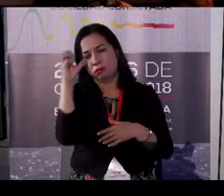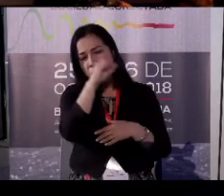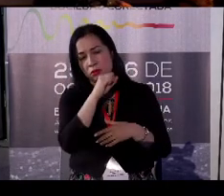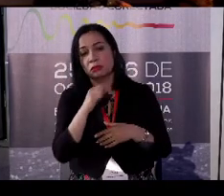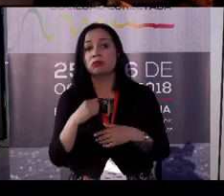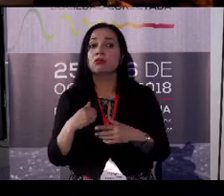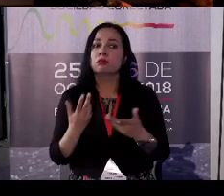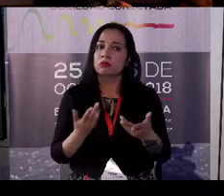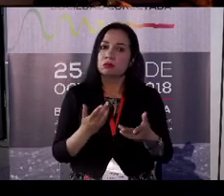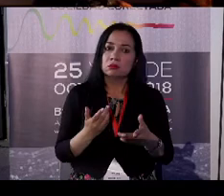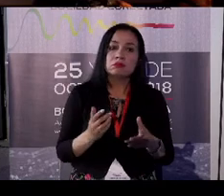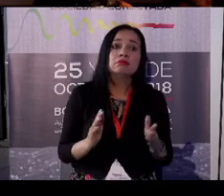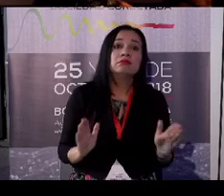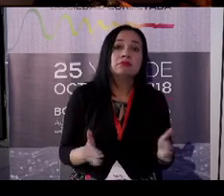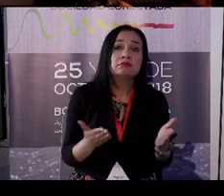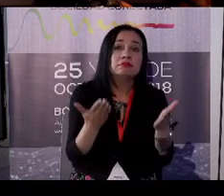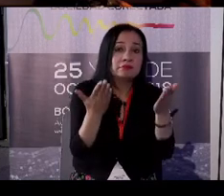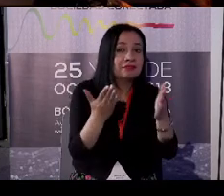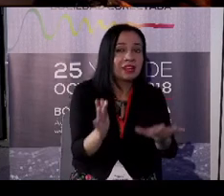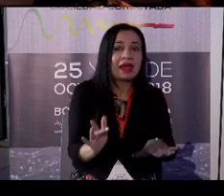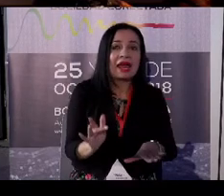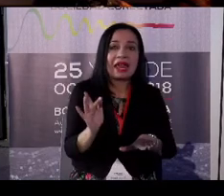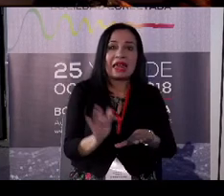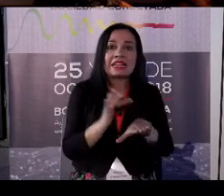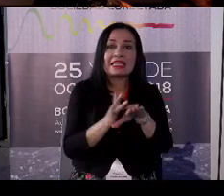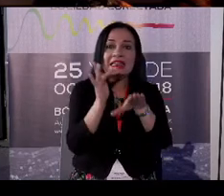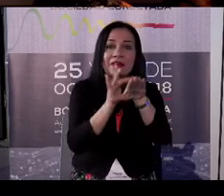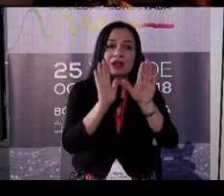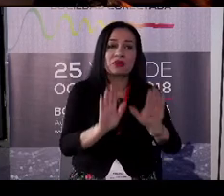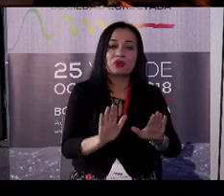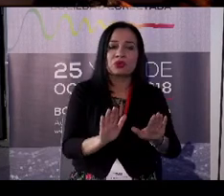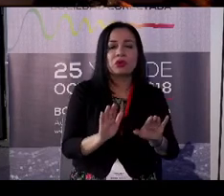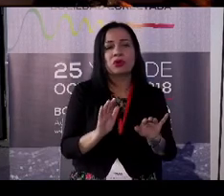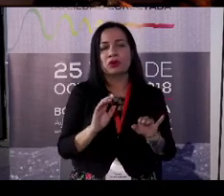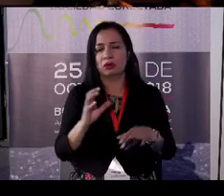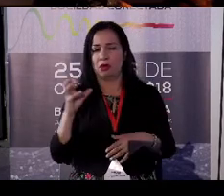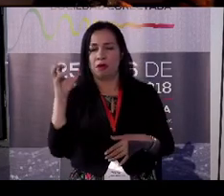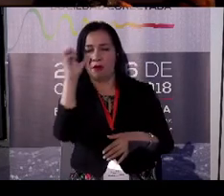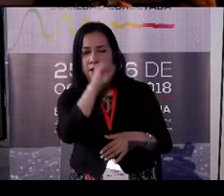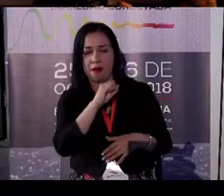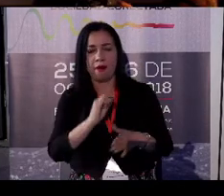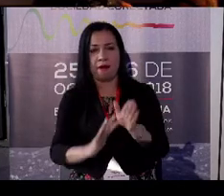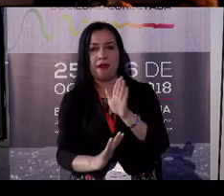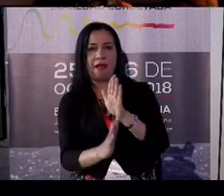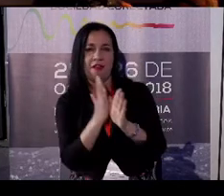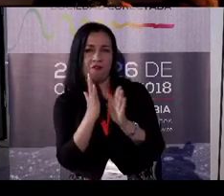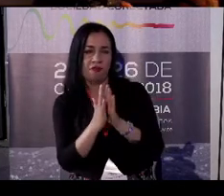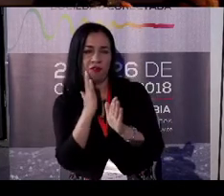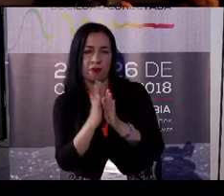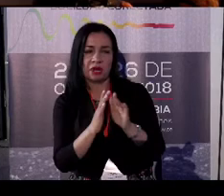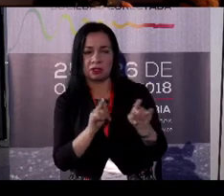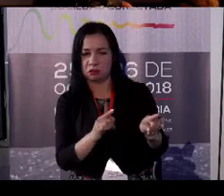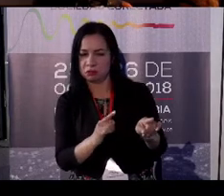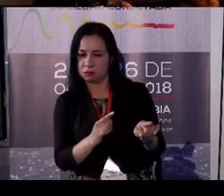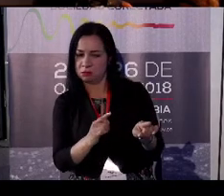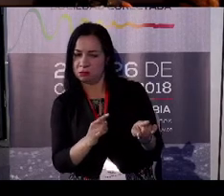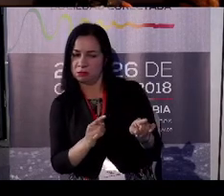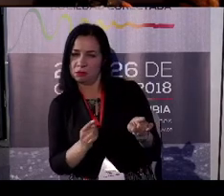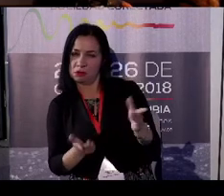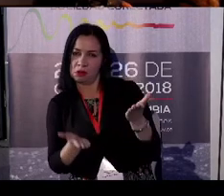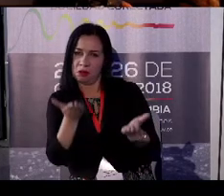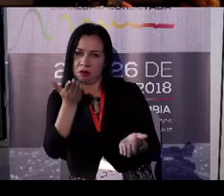incentivarlo. Entonces tengo que reconocer que la asimetría de la información va a hacerme incurrir en un costo